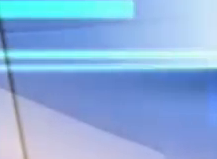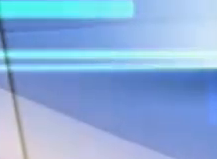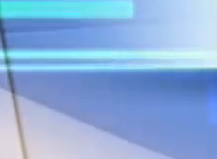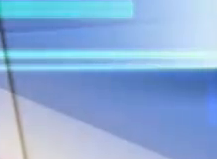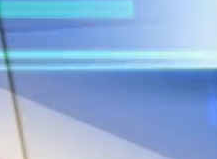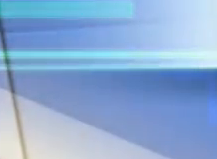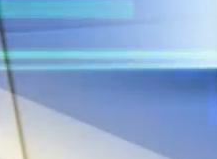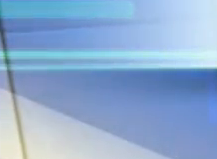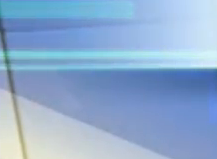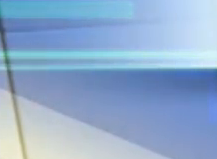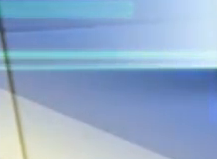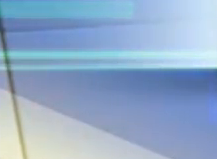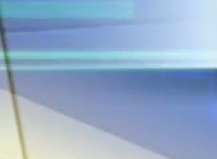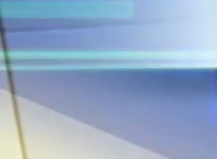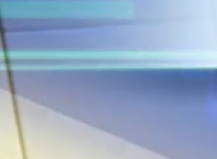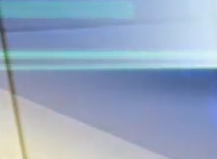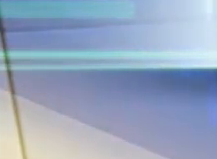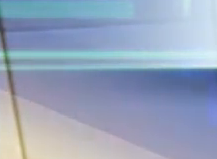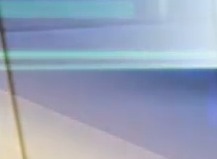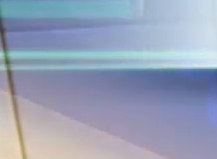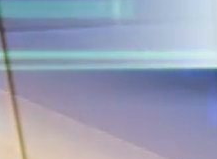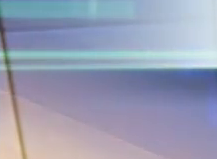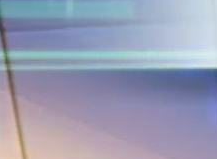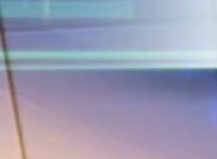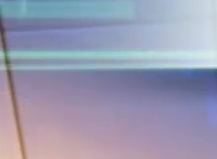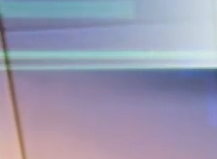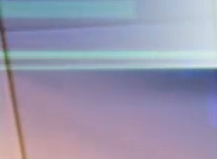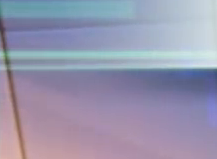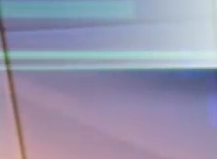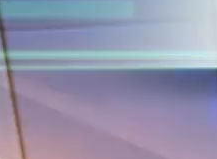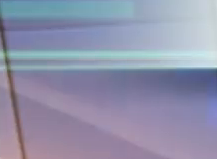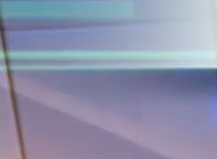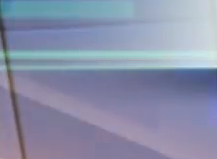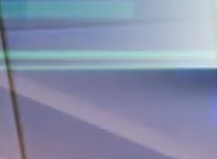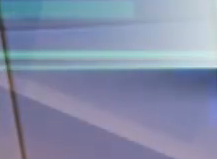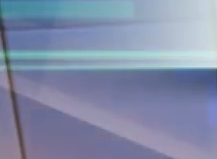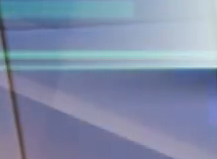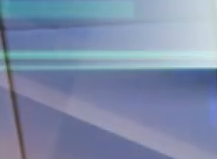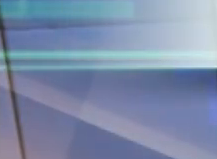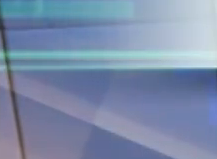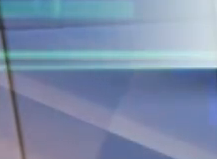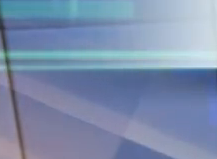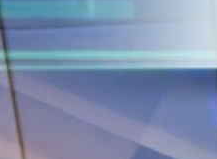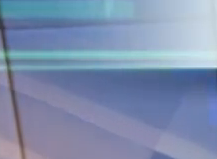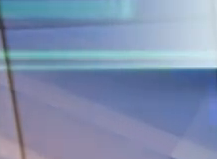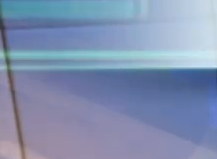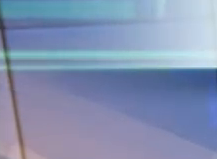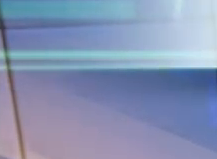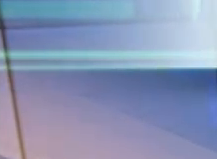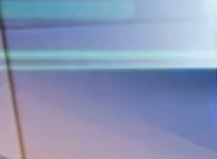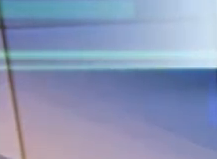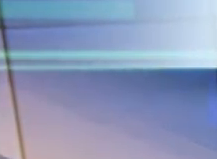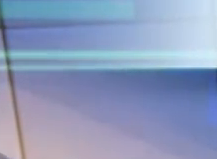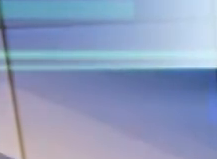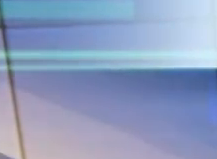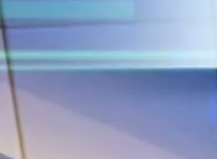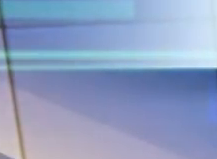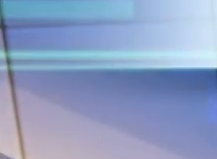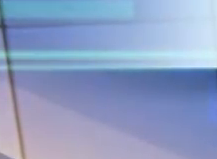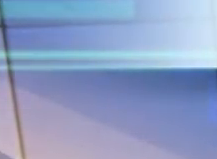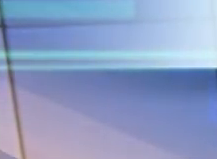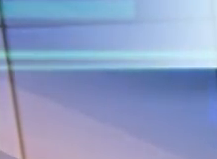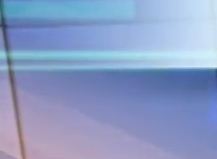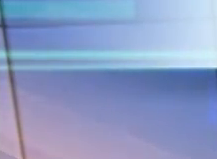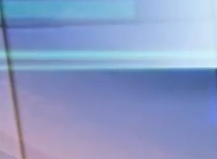La consulta popular y el referéndum 2018 se realizará el 4 de febrero, de 7 de la mañana a 5